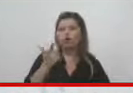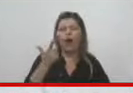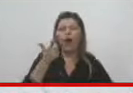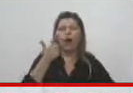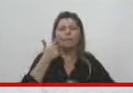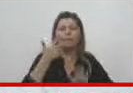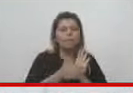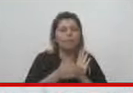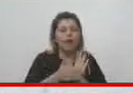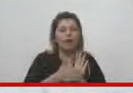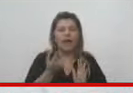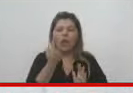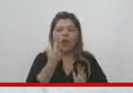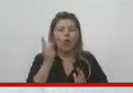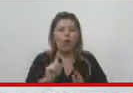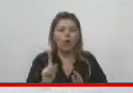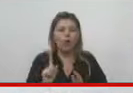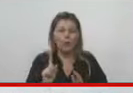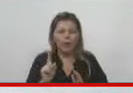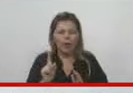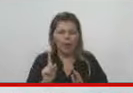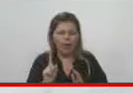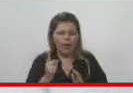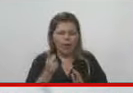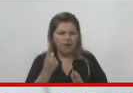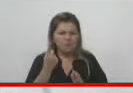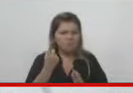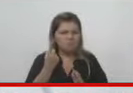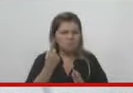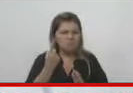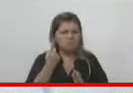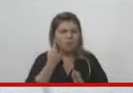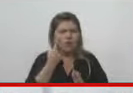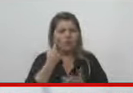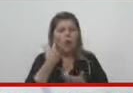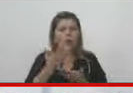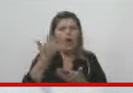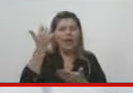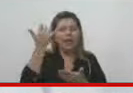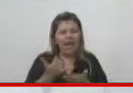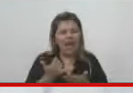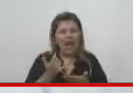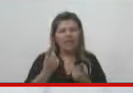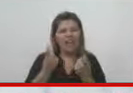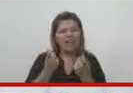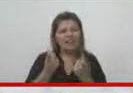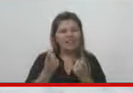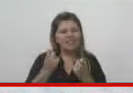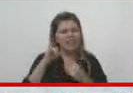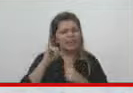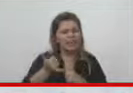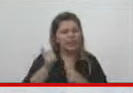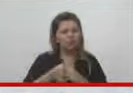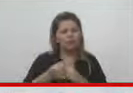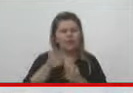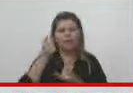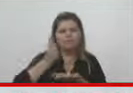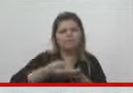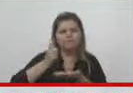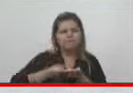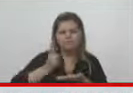evidencian objetivamente la necesidad de adoptar tan numerosas medidas y que, aunque